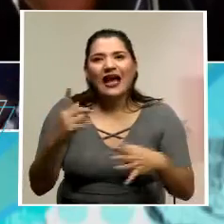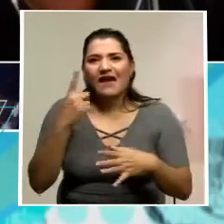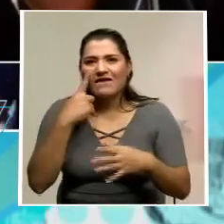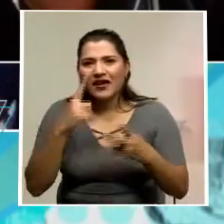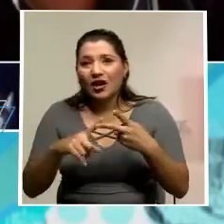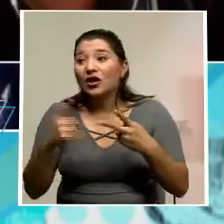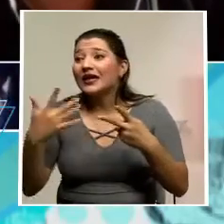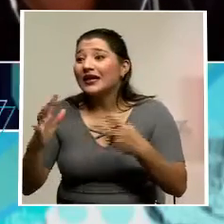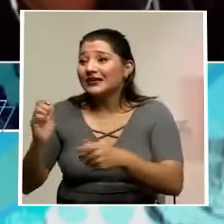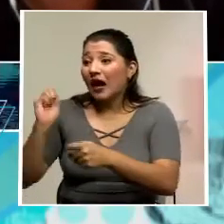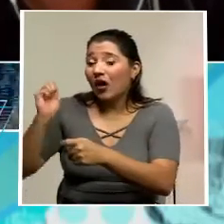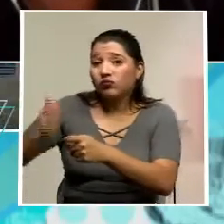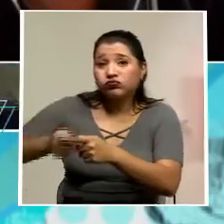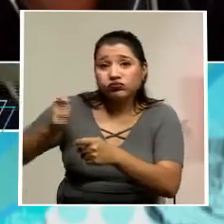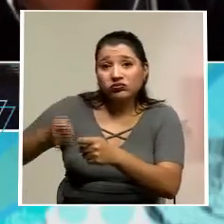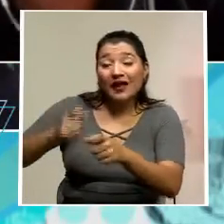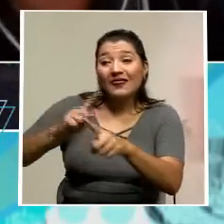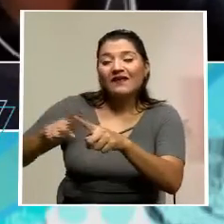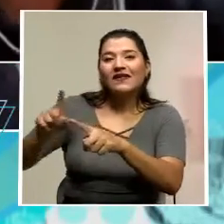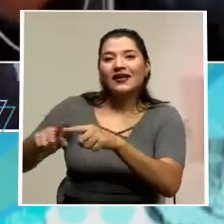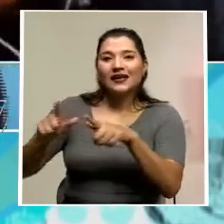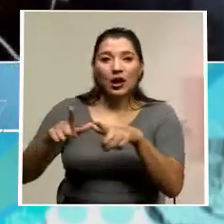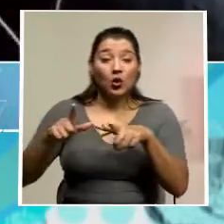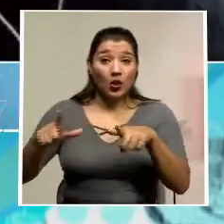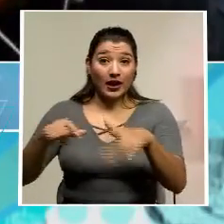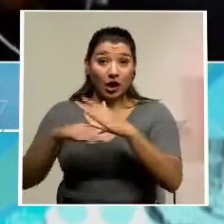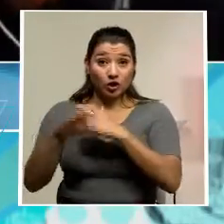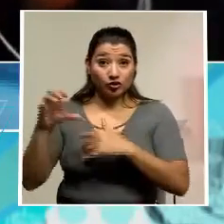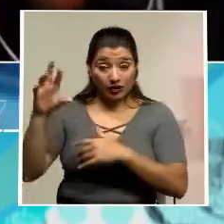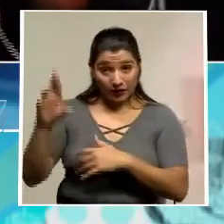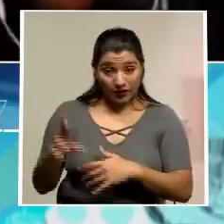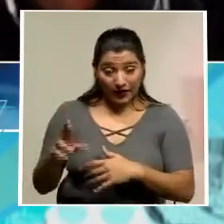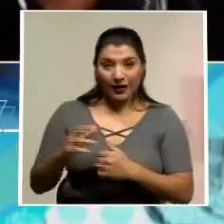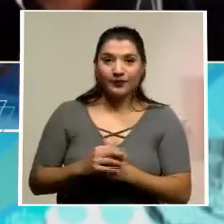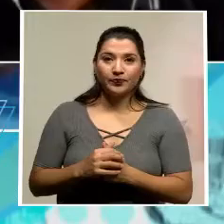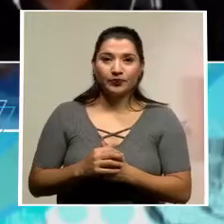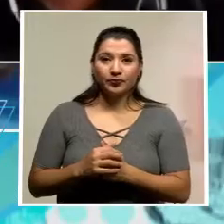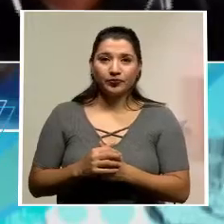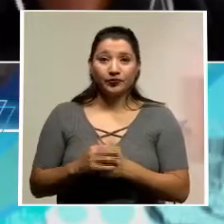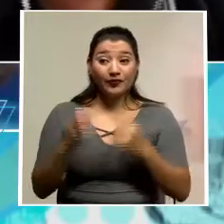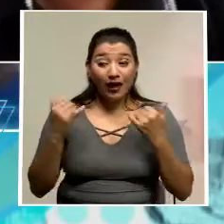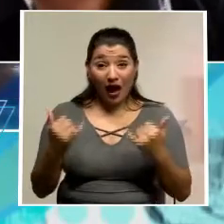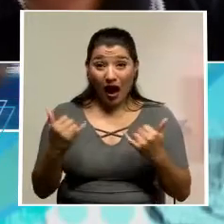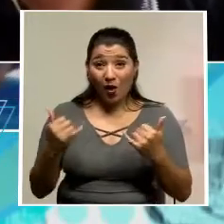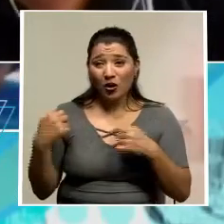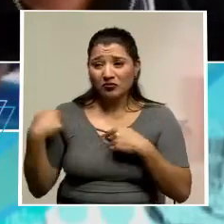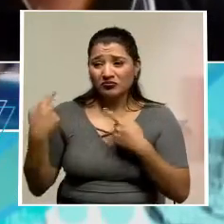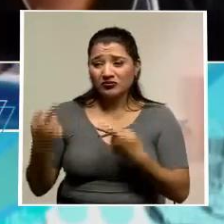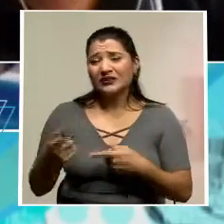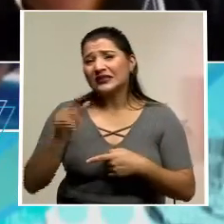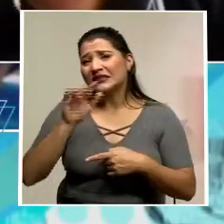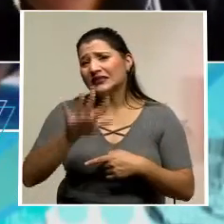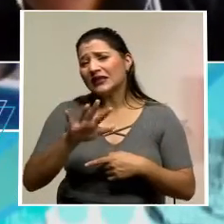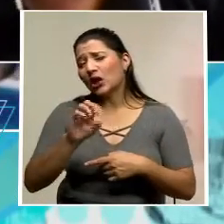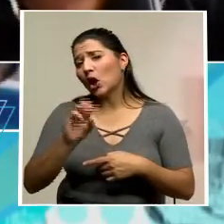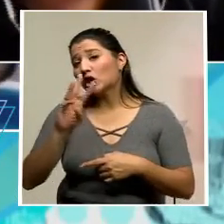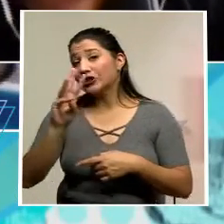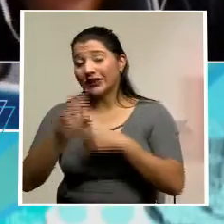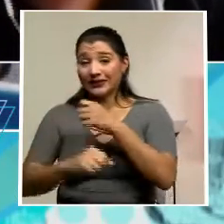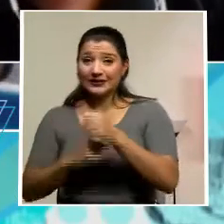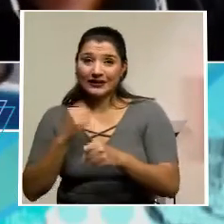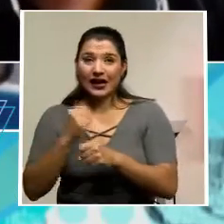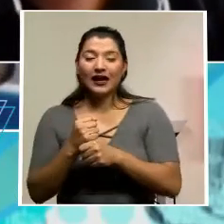peces sierra en diferentes regiones del país. Te puedo decir que en este periodo de 5 o 6 años que hemos venido